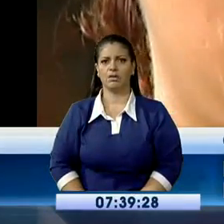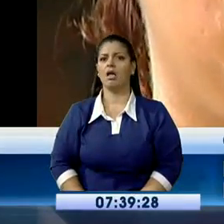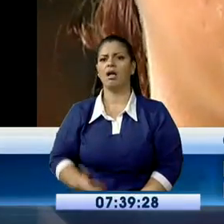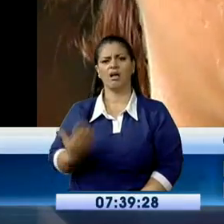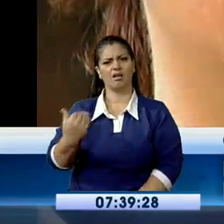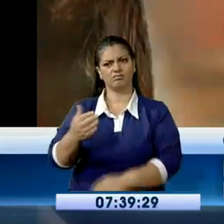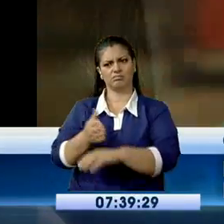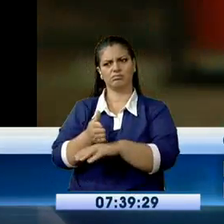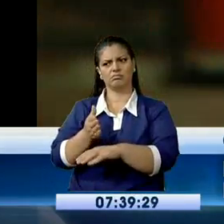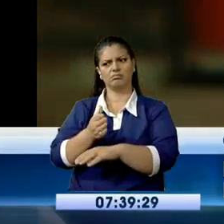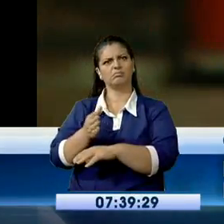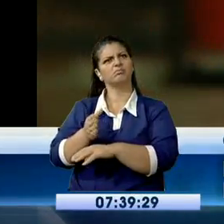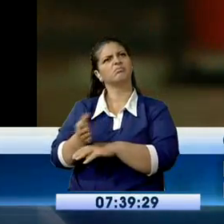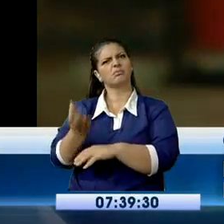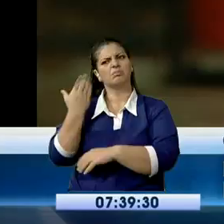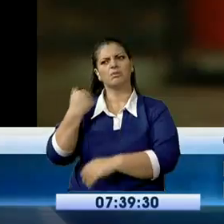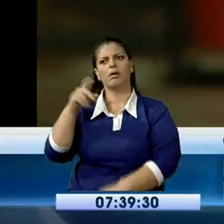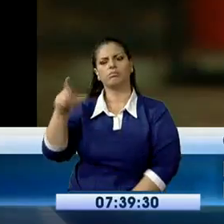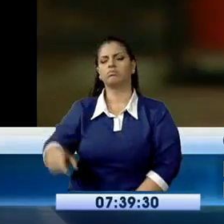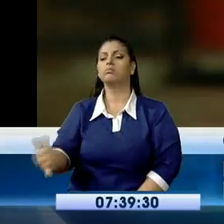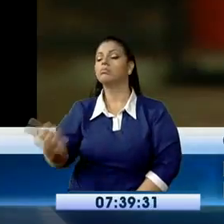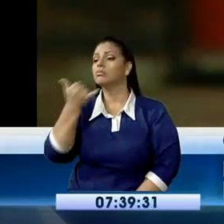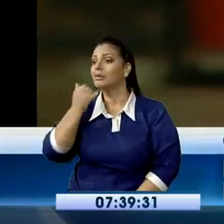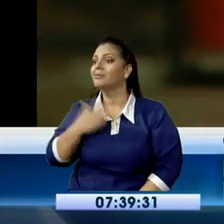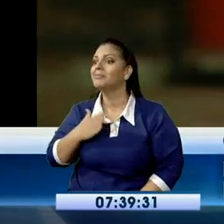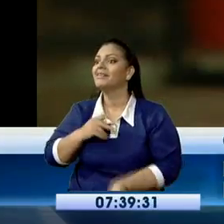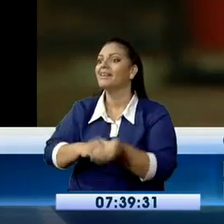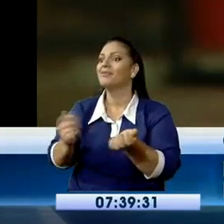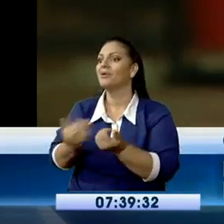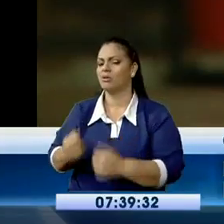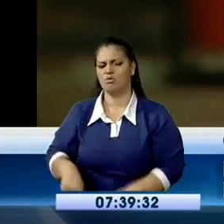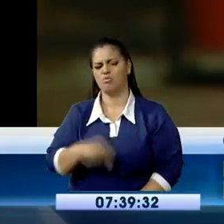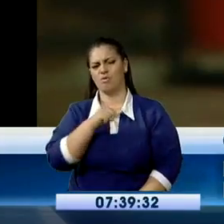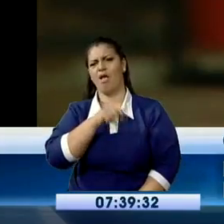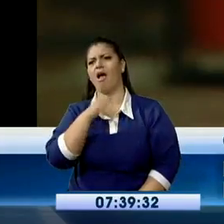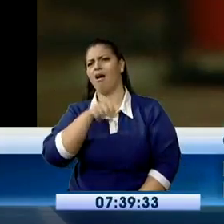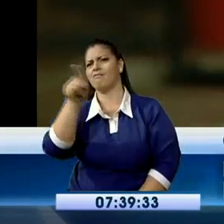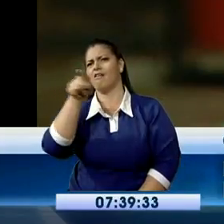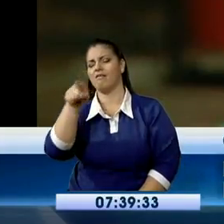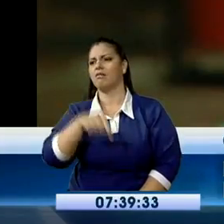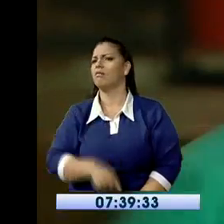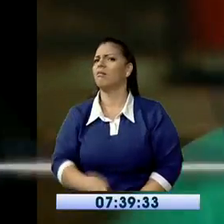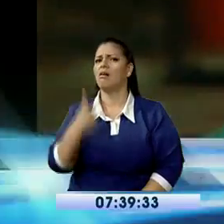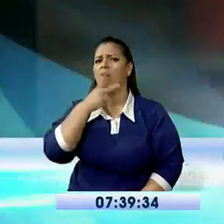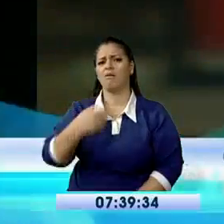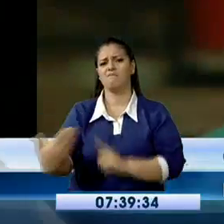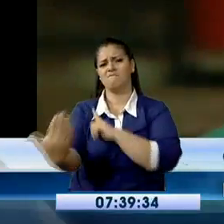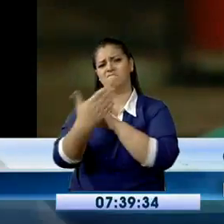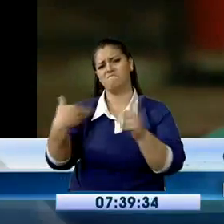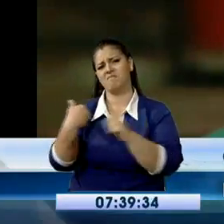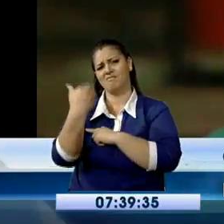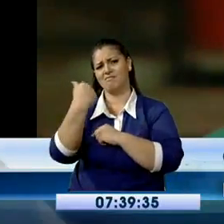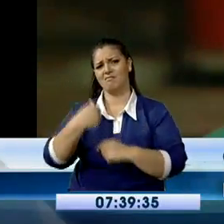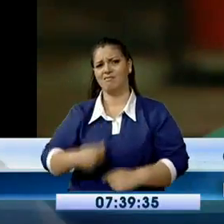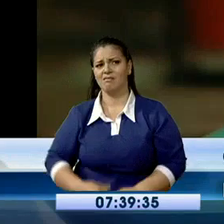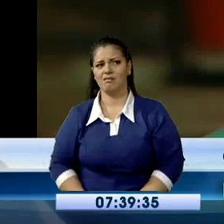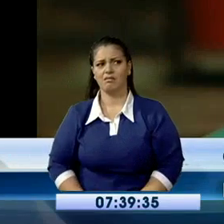falsas esperanzas. Le digo, Diosito lindo, tócale el corazón a mi hijo si él está vivo. Que por lo menos me regale una